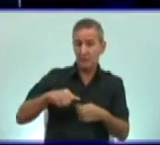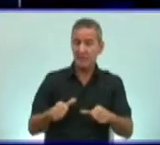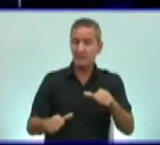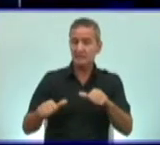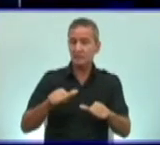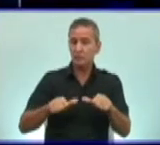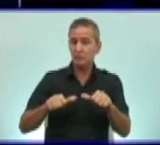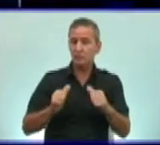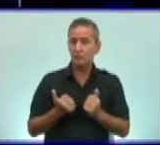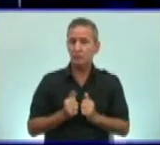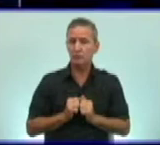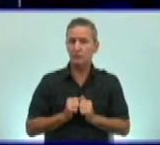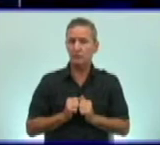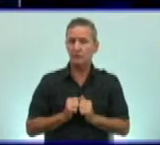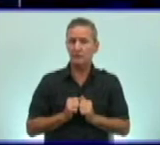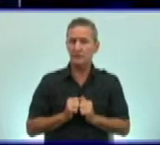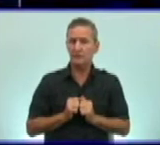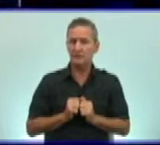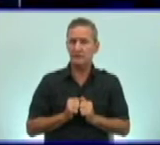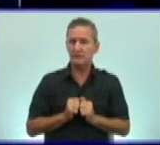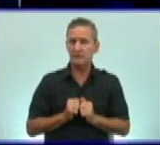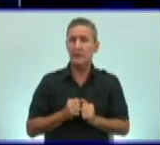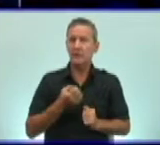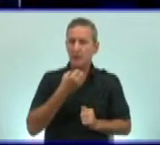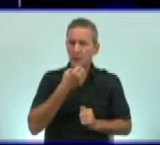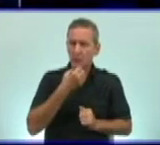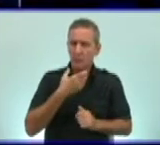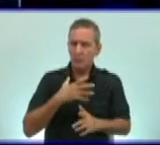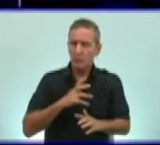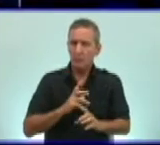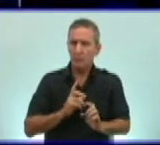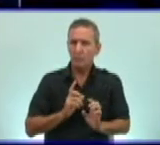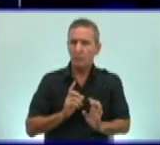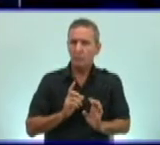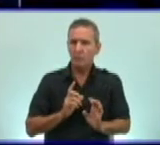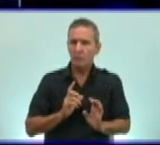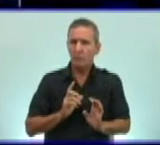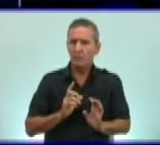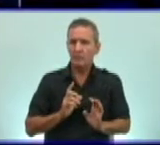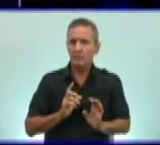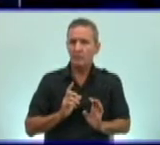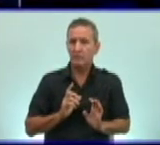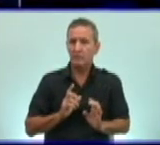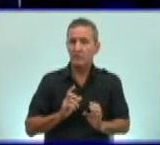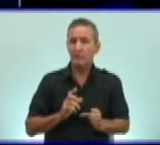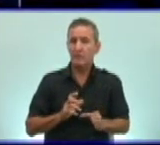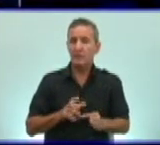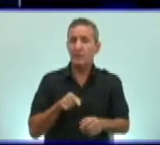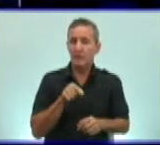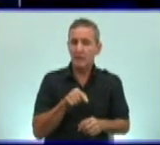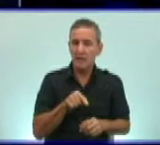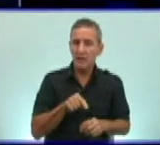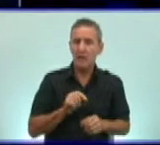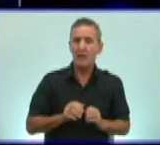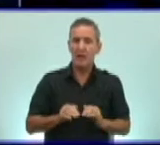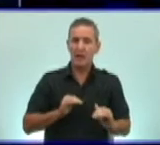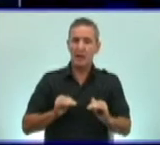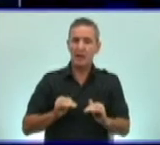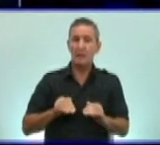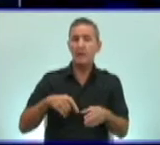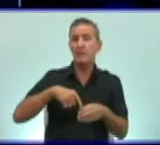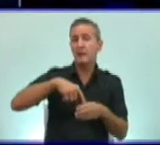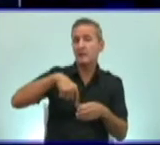sustancias que pueden en un momento determinado, en el momento de preparar la disolución,